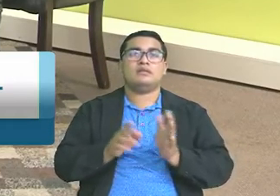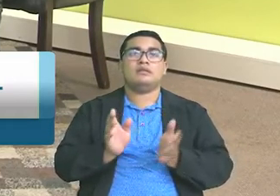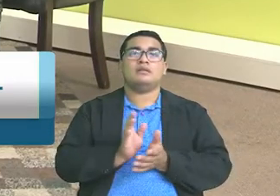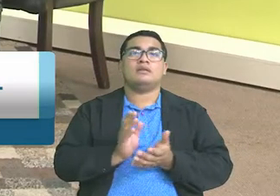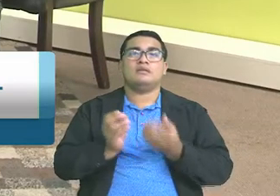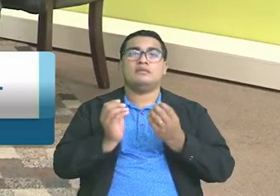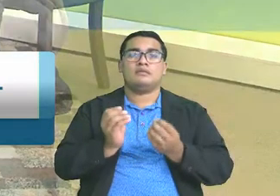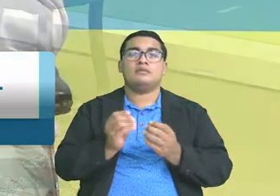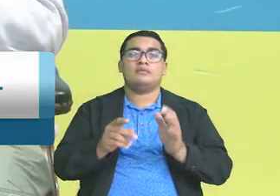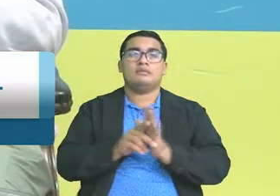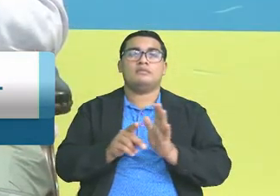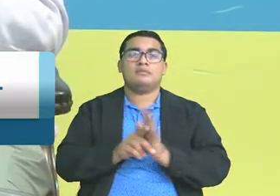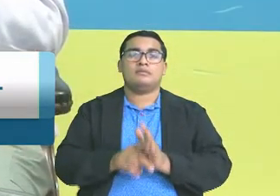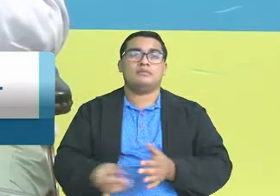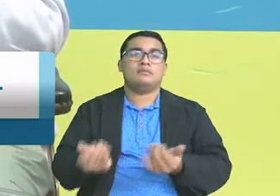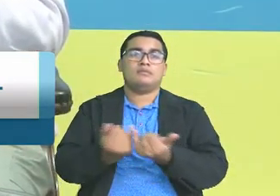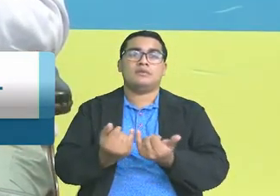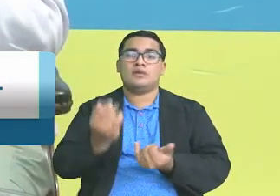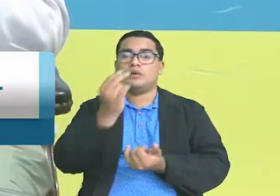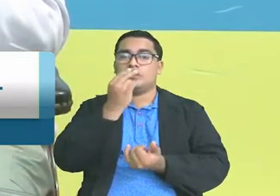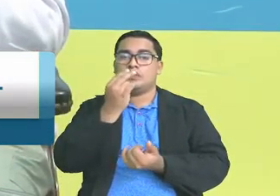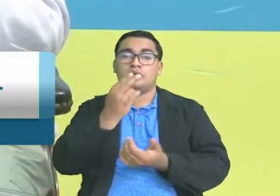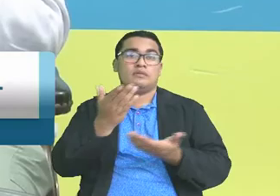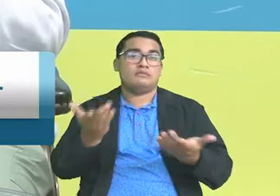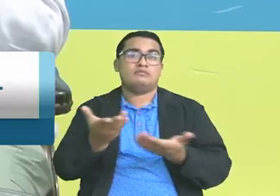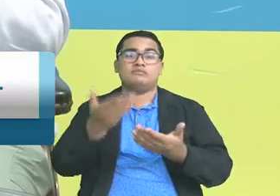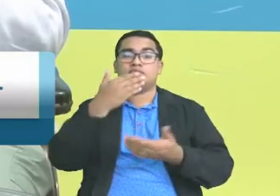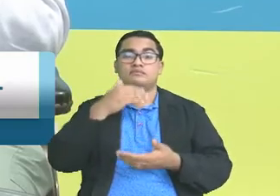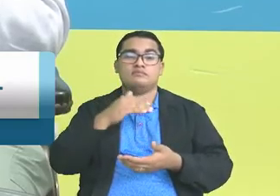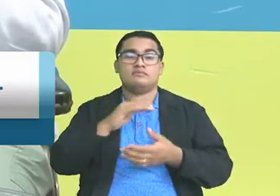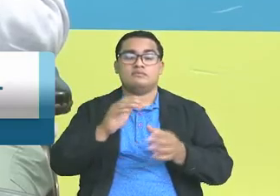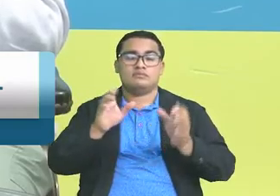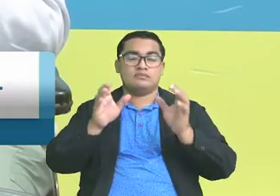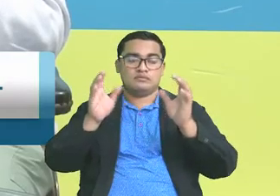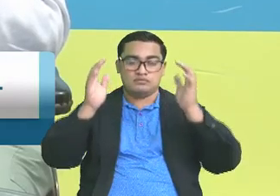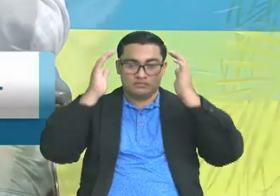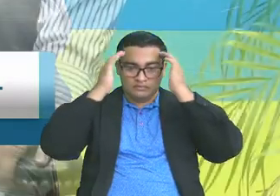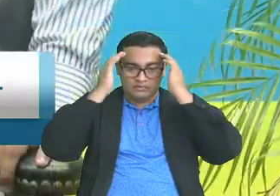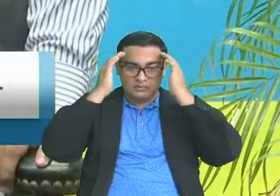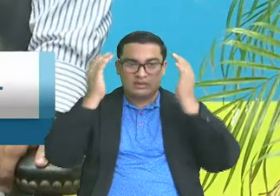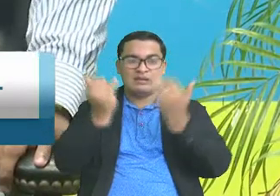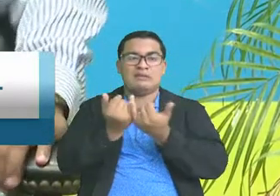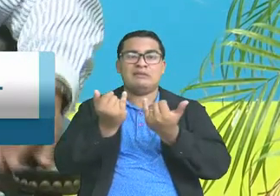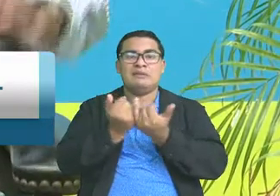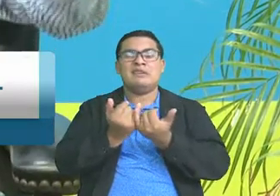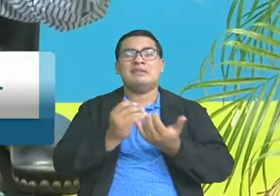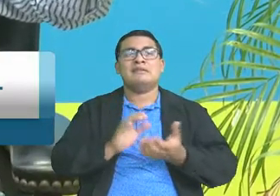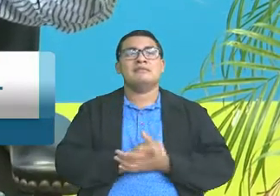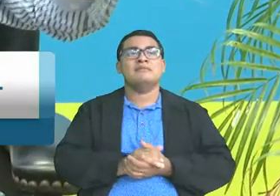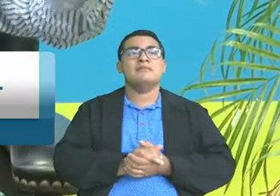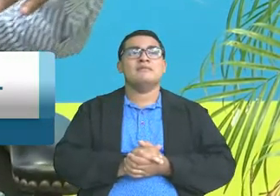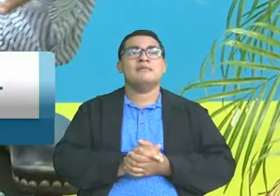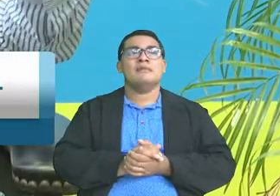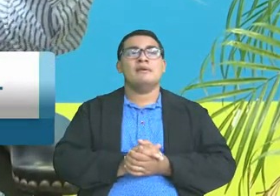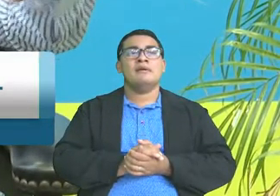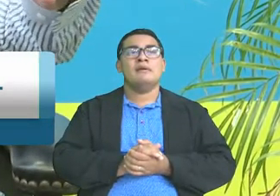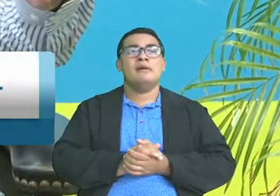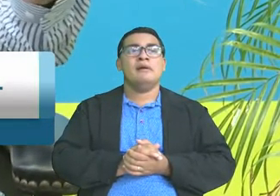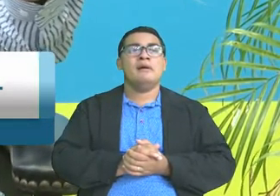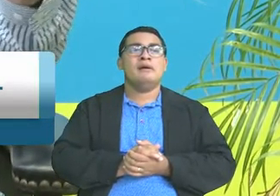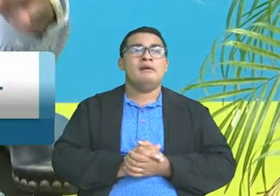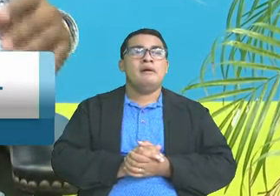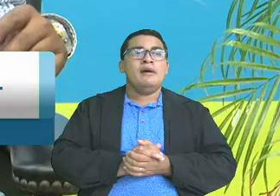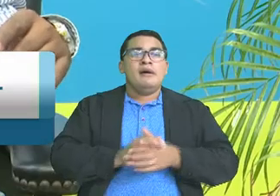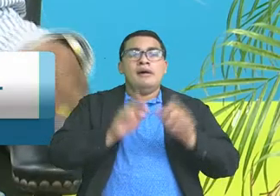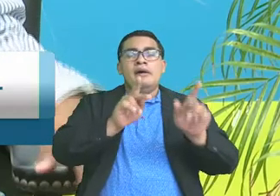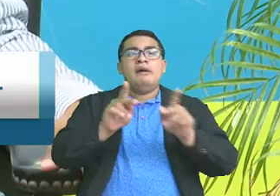tan peligroso como fumar. Así de malo para las arterias es tener este padecimiento. Son las personas que hacen ruido